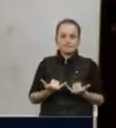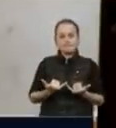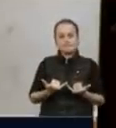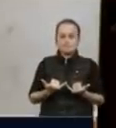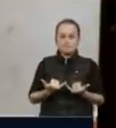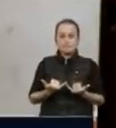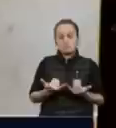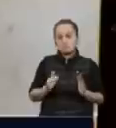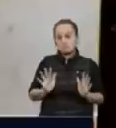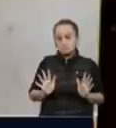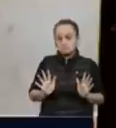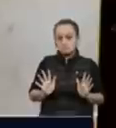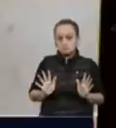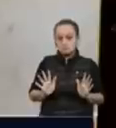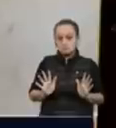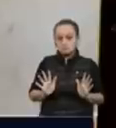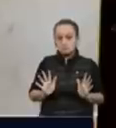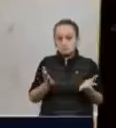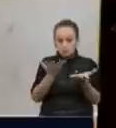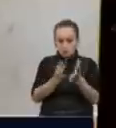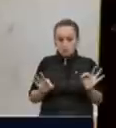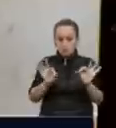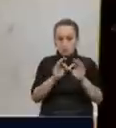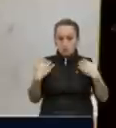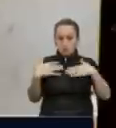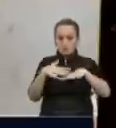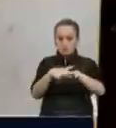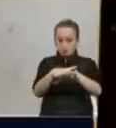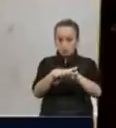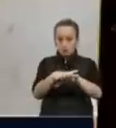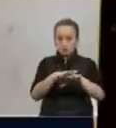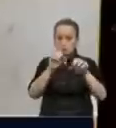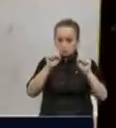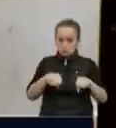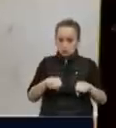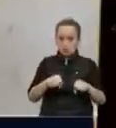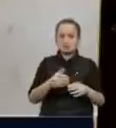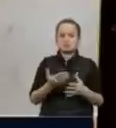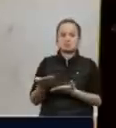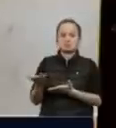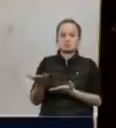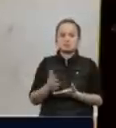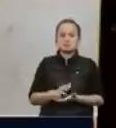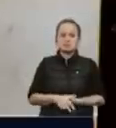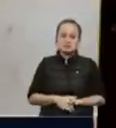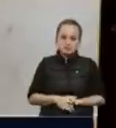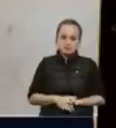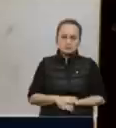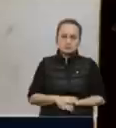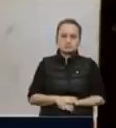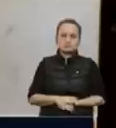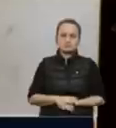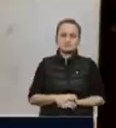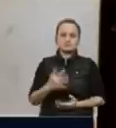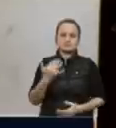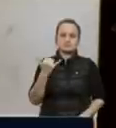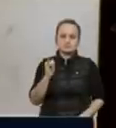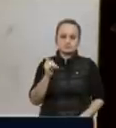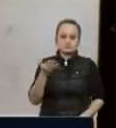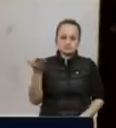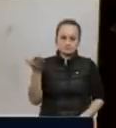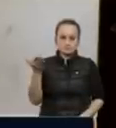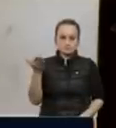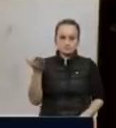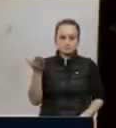es posible integrar, ya está prácticamente integrado, ya esa organización señaló a